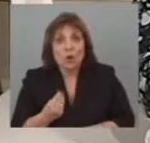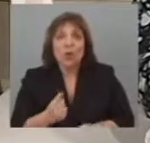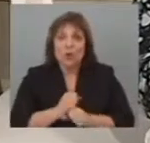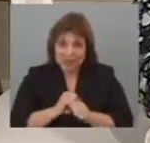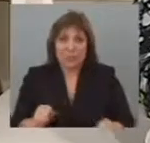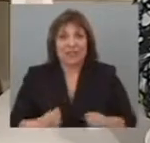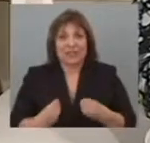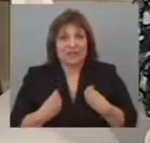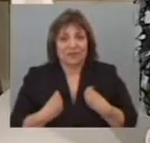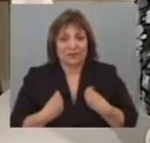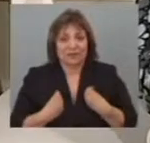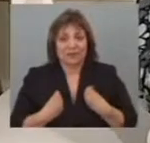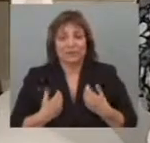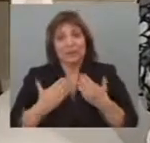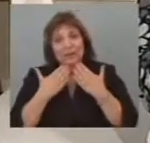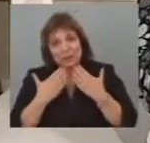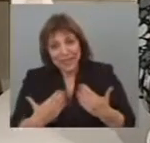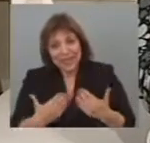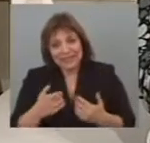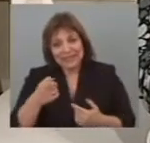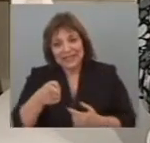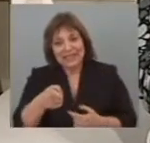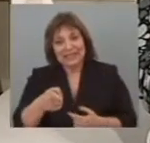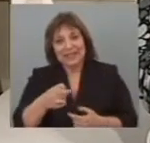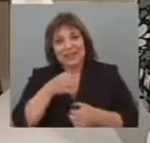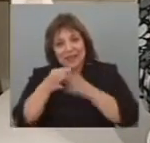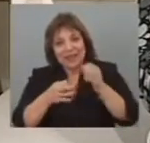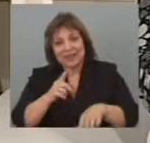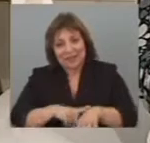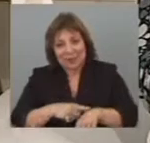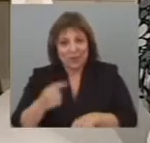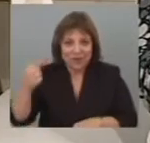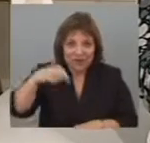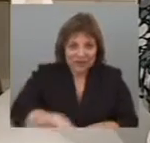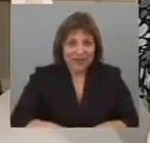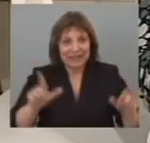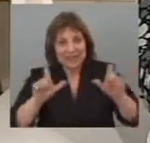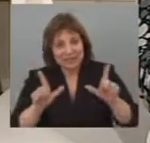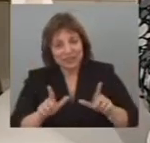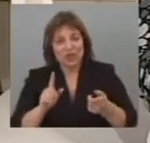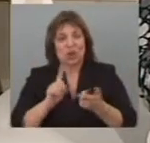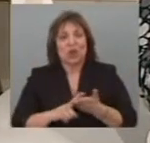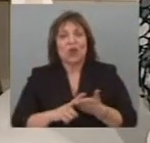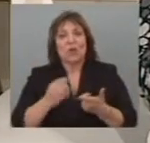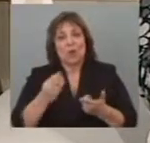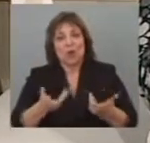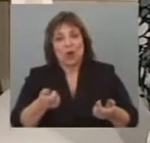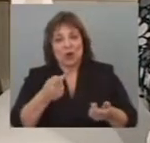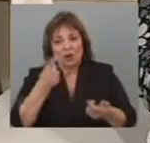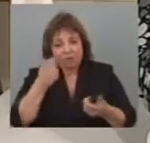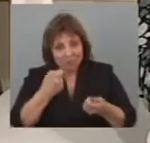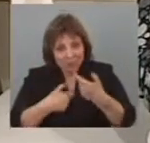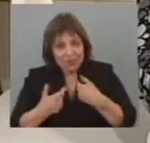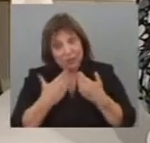evitables. Uh-huh. Bueno, Beatriz, te agradecemos muchísimo tu tiempo por estar aquí en Televisión Nacional, por tu aporte.